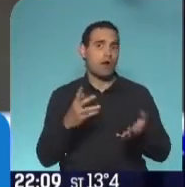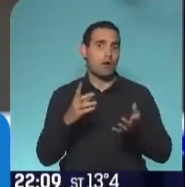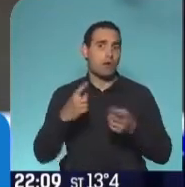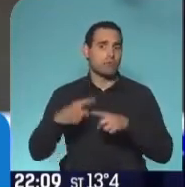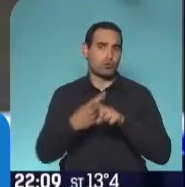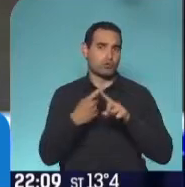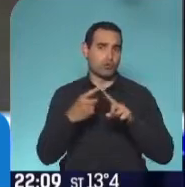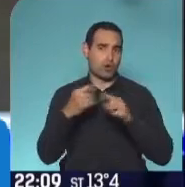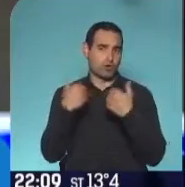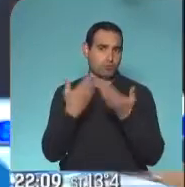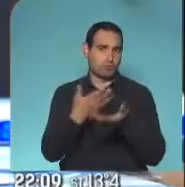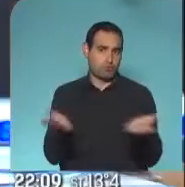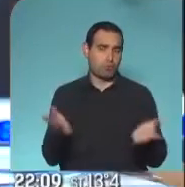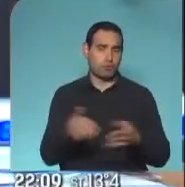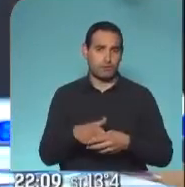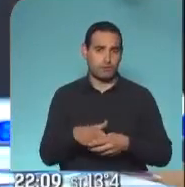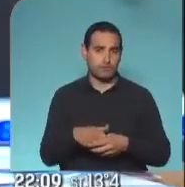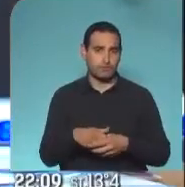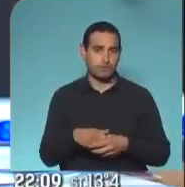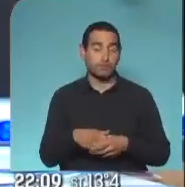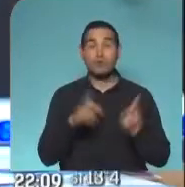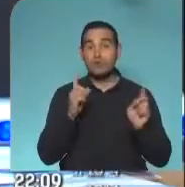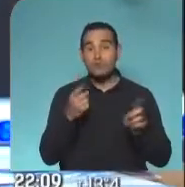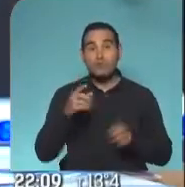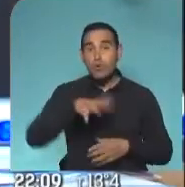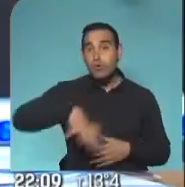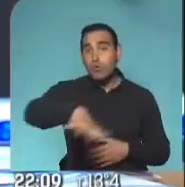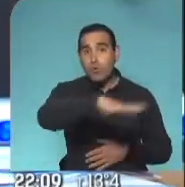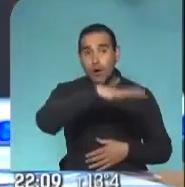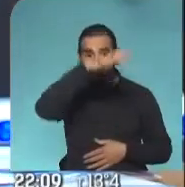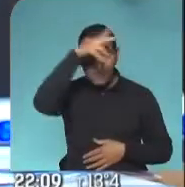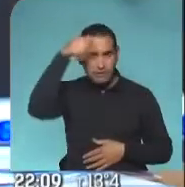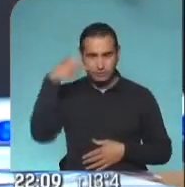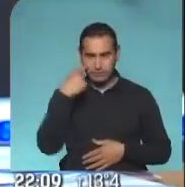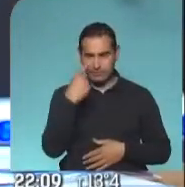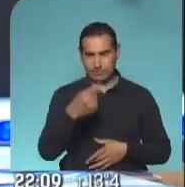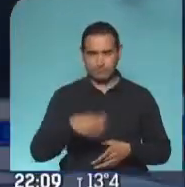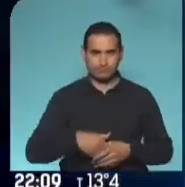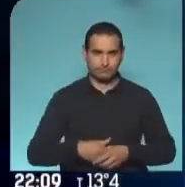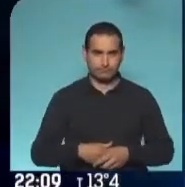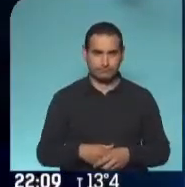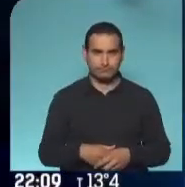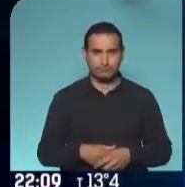función de esta cuestión. Y lo que significa también el Amazonas por sí mismo, veámoslo.